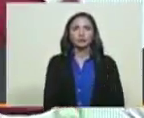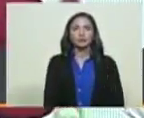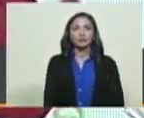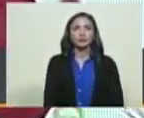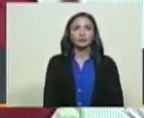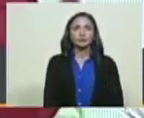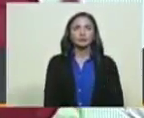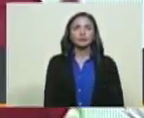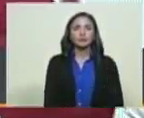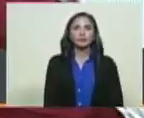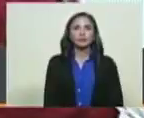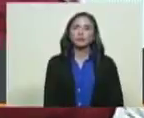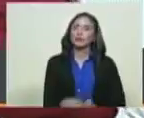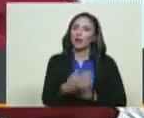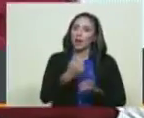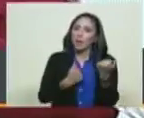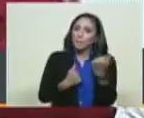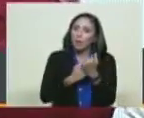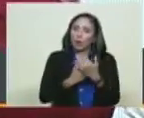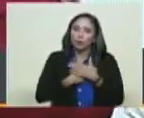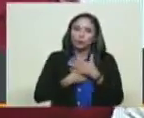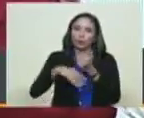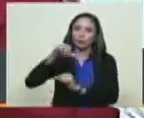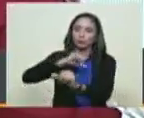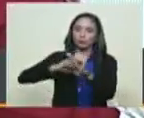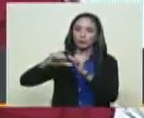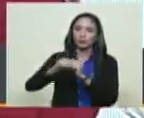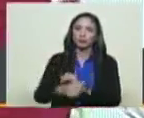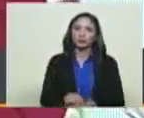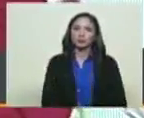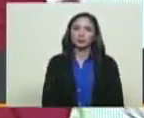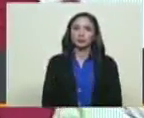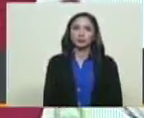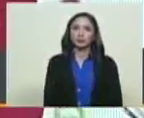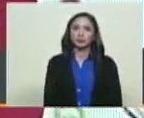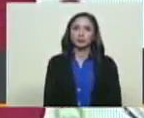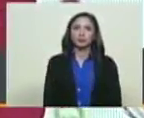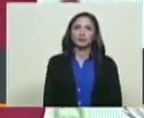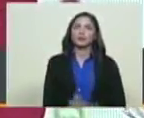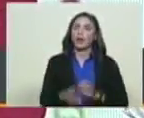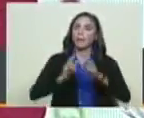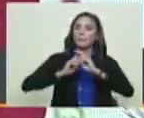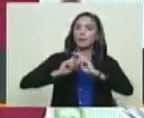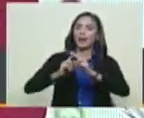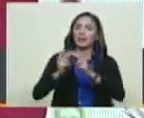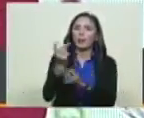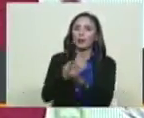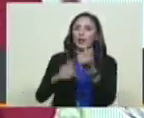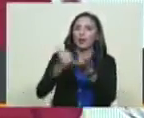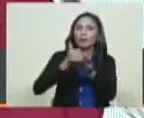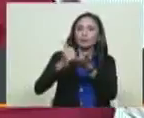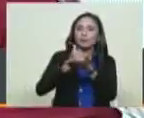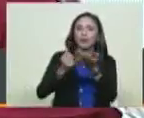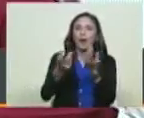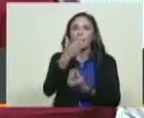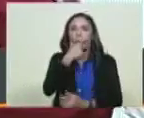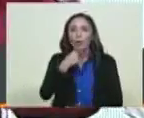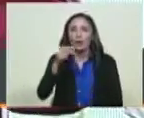saben ustedes que cuentan con todo mi apoyo para créditos en bolívares